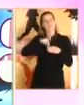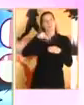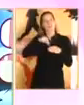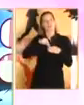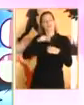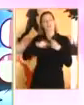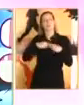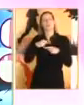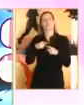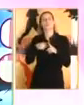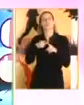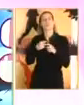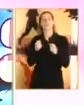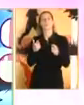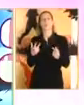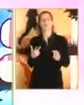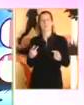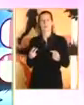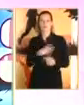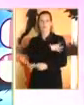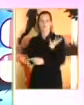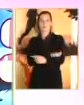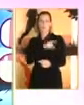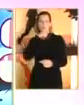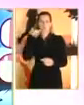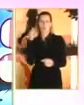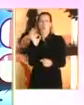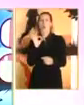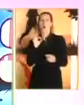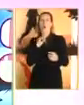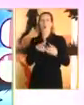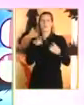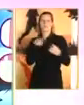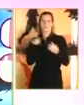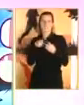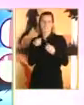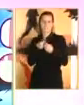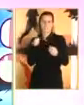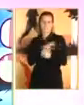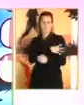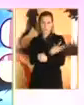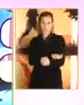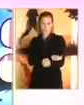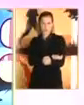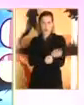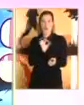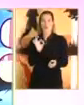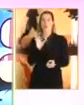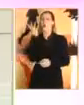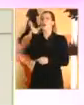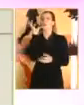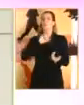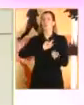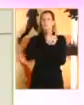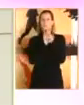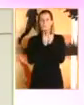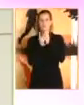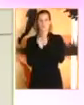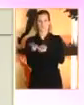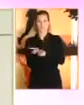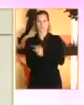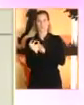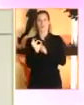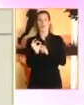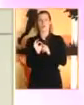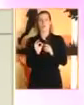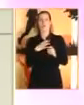de dolores musculares. ¿También? O de tensión muscular, sí. Con los cambios de tiempo. Sí, lo que vamos a hacer, en vez de, la podemos tomar y también podemos